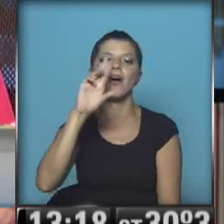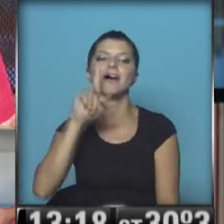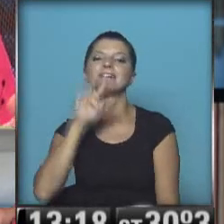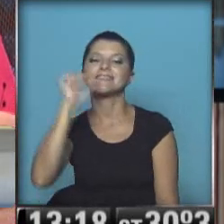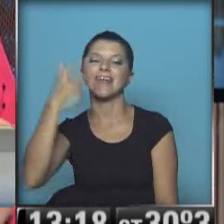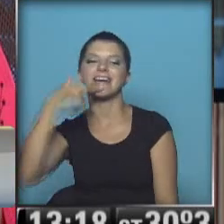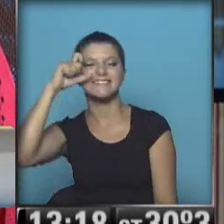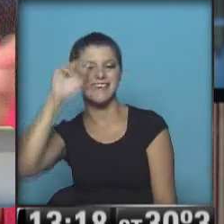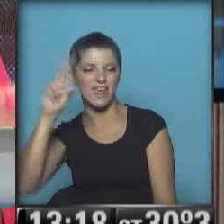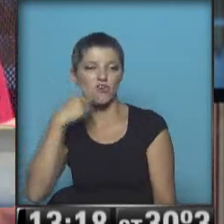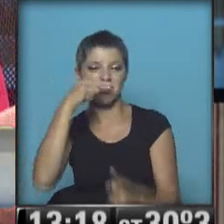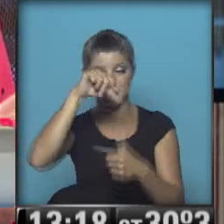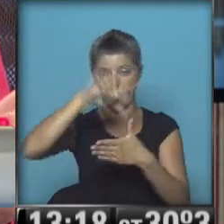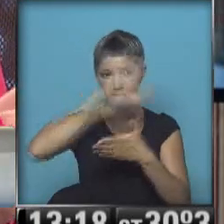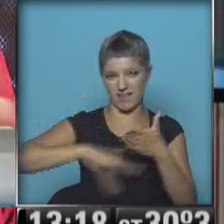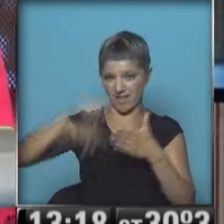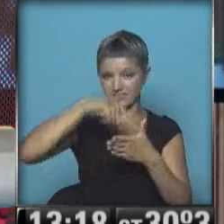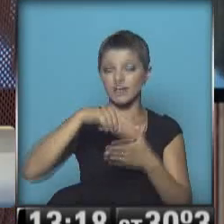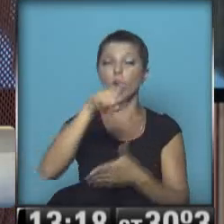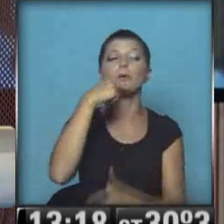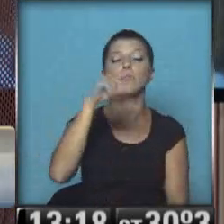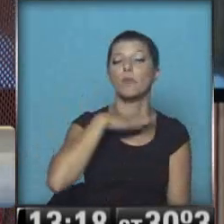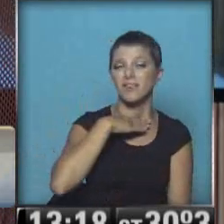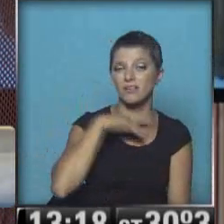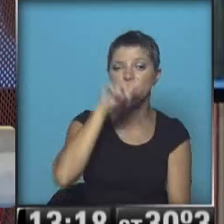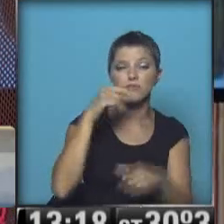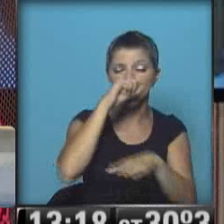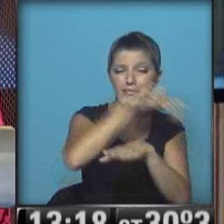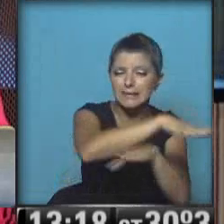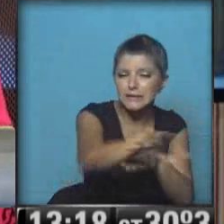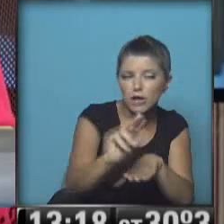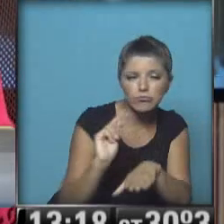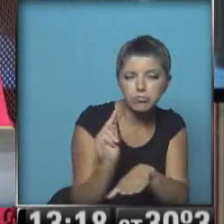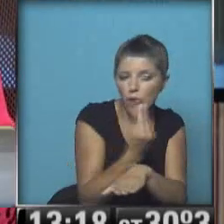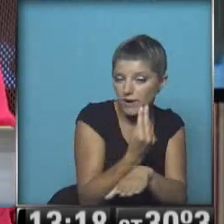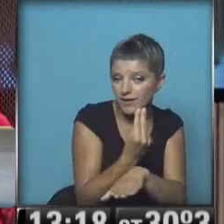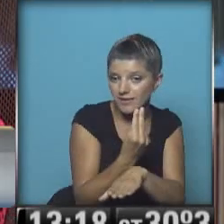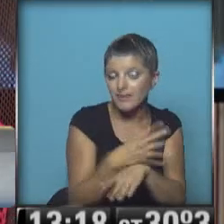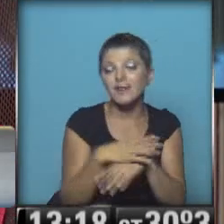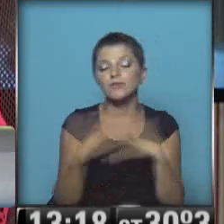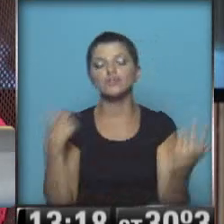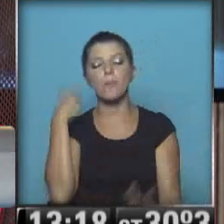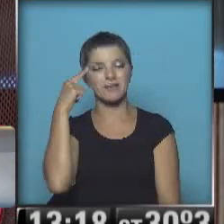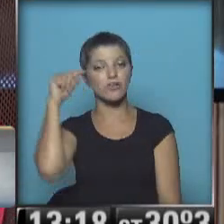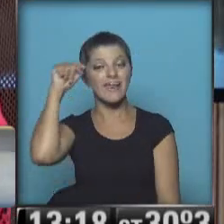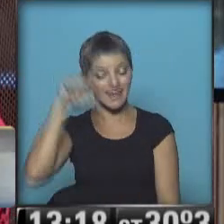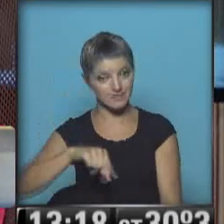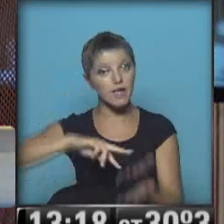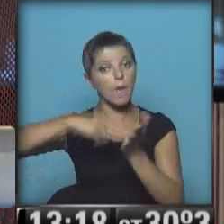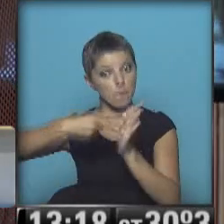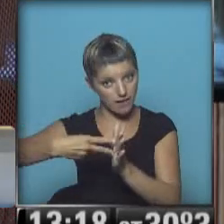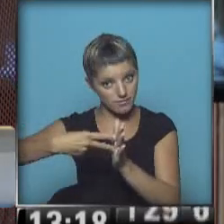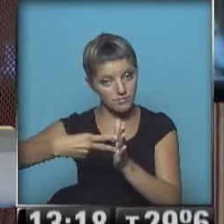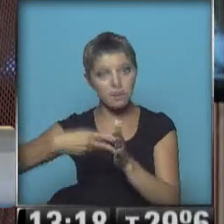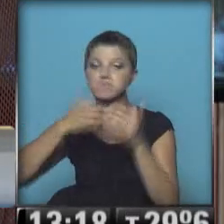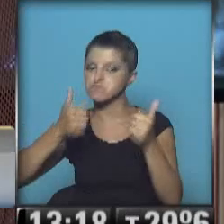México que se mueren en el desierto o sea realmente hay una yo creo que hay que subrayar el éxito cubano